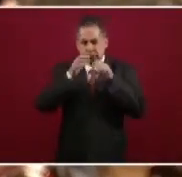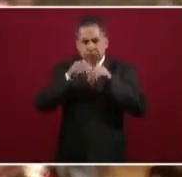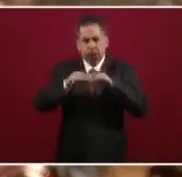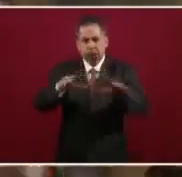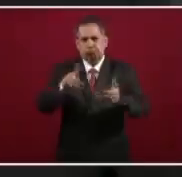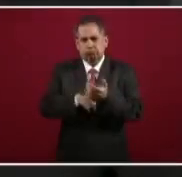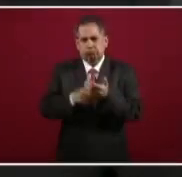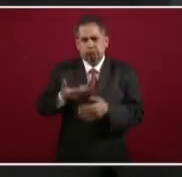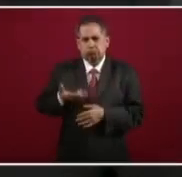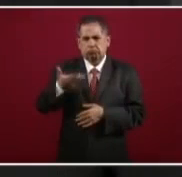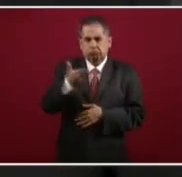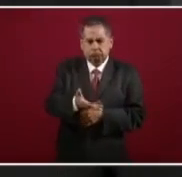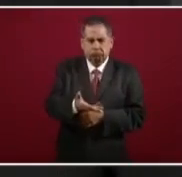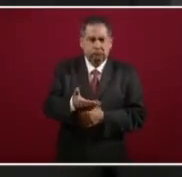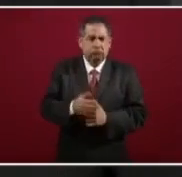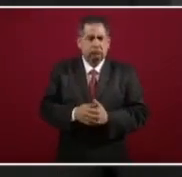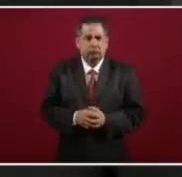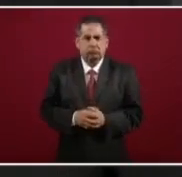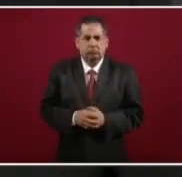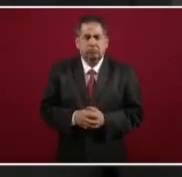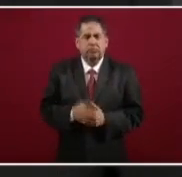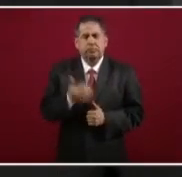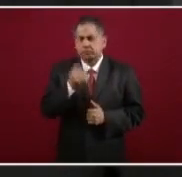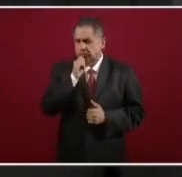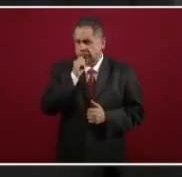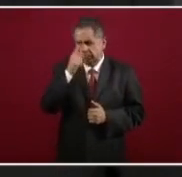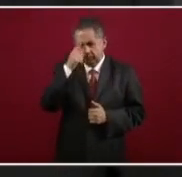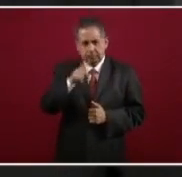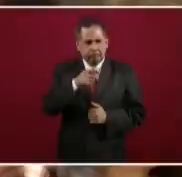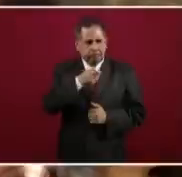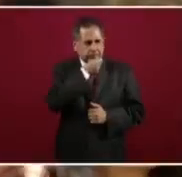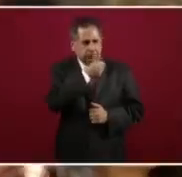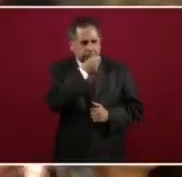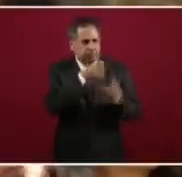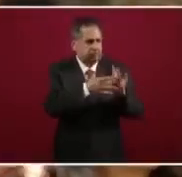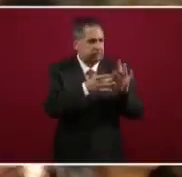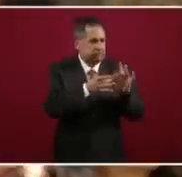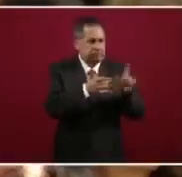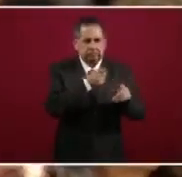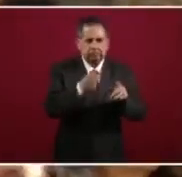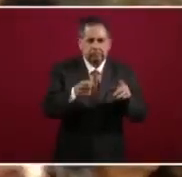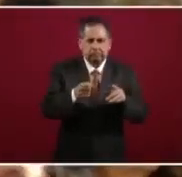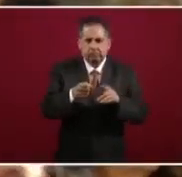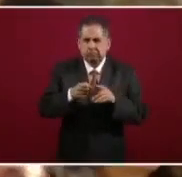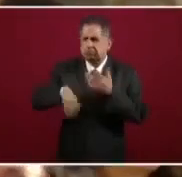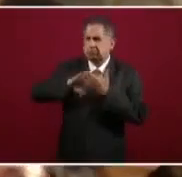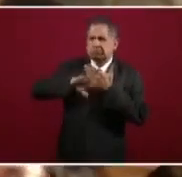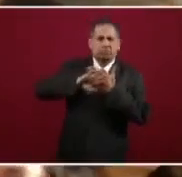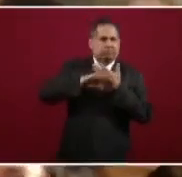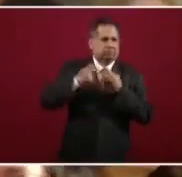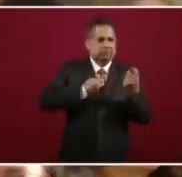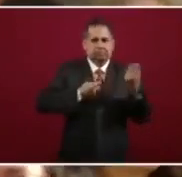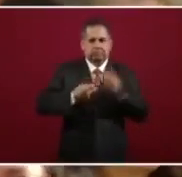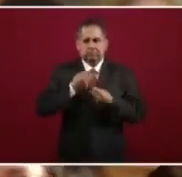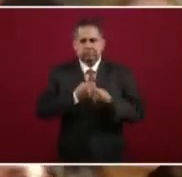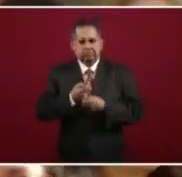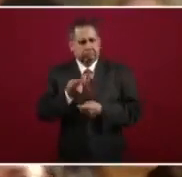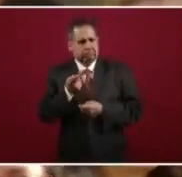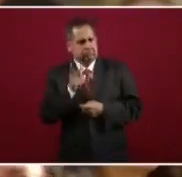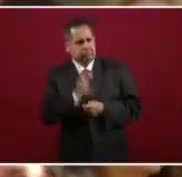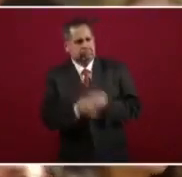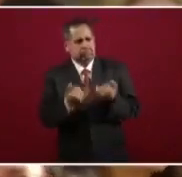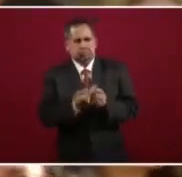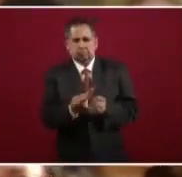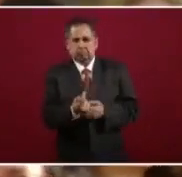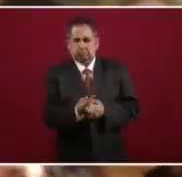usted nos pone sobre la mesa y evitar que los reporteros terminemos sus vapuleados como perros sin bozal